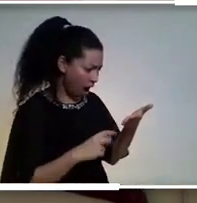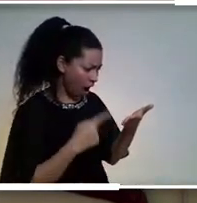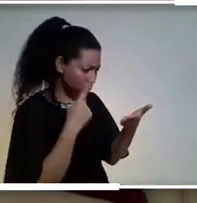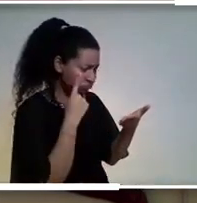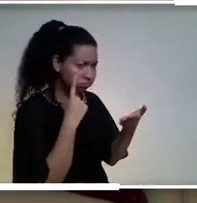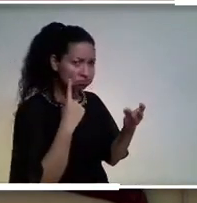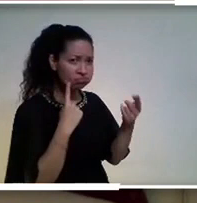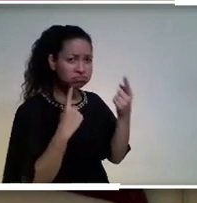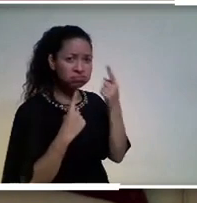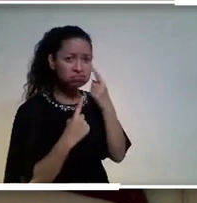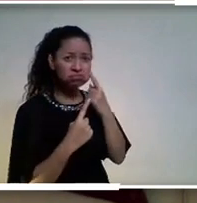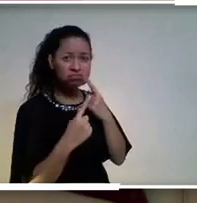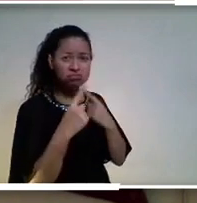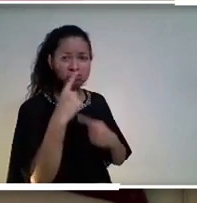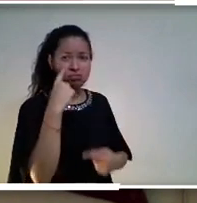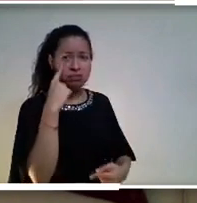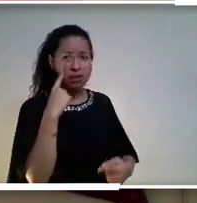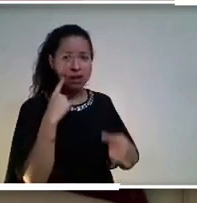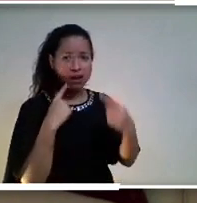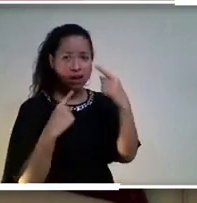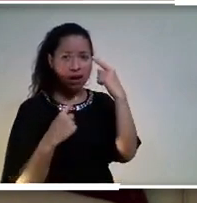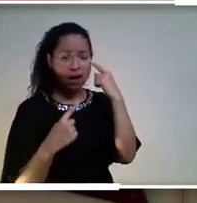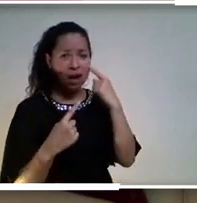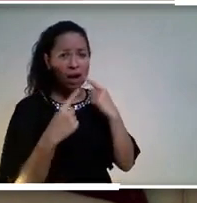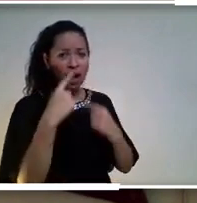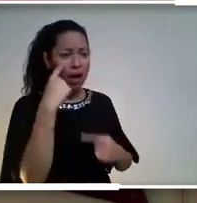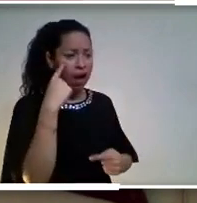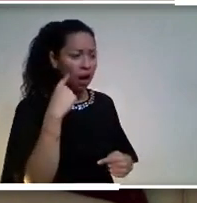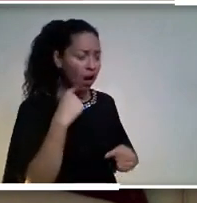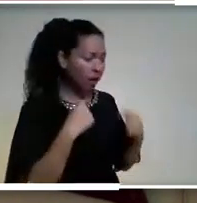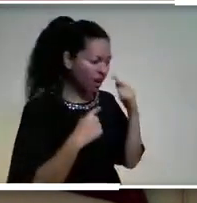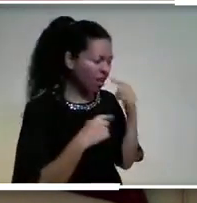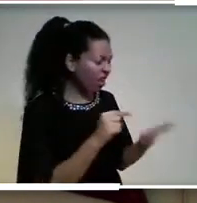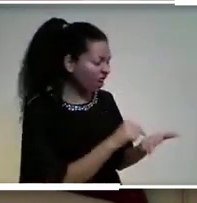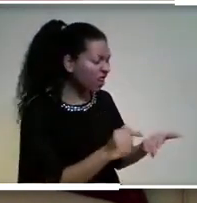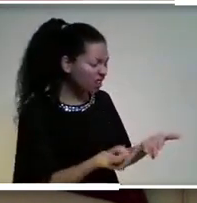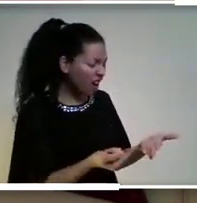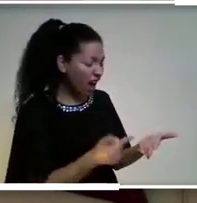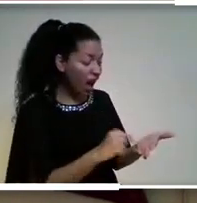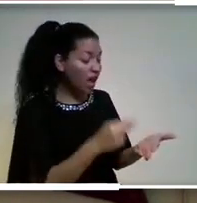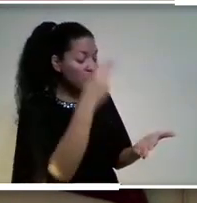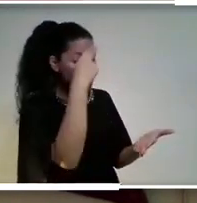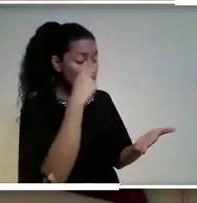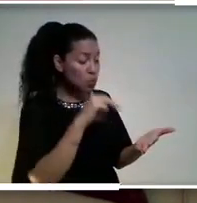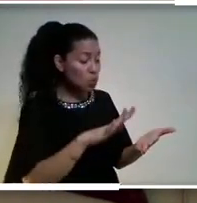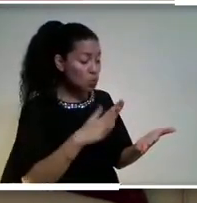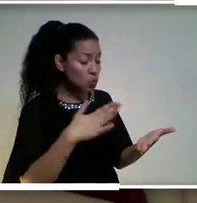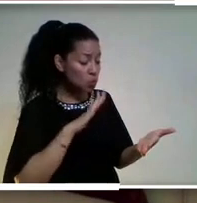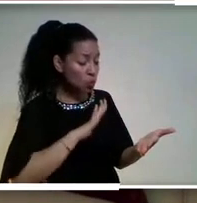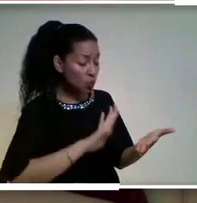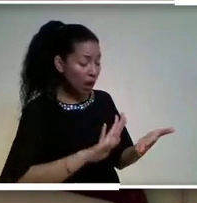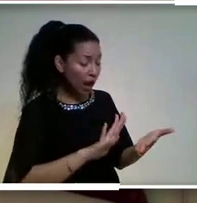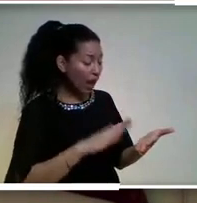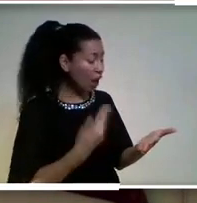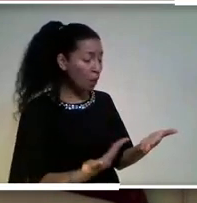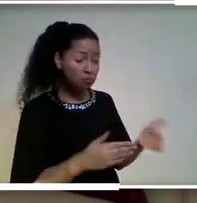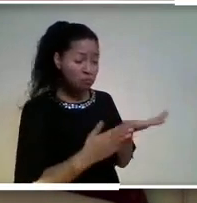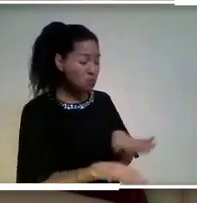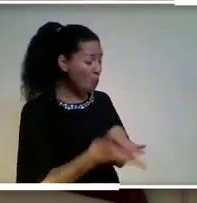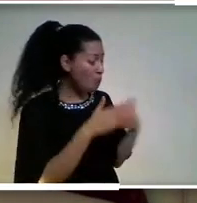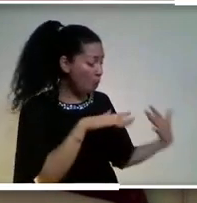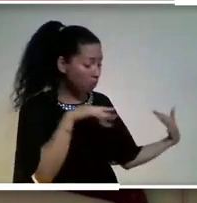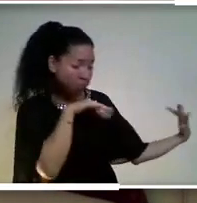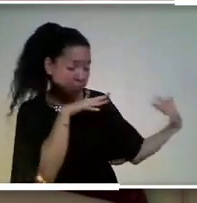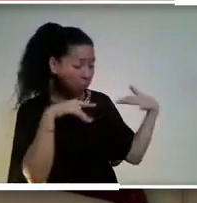que decía a su hijo ha sido reportado como perdido en batalla como dicen eeuu missing in action y se